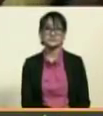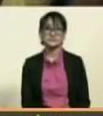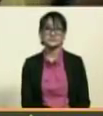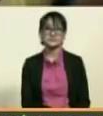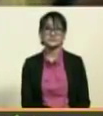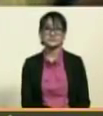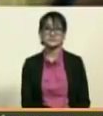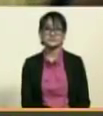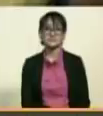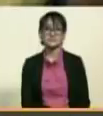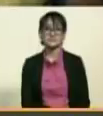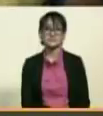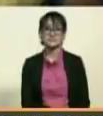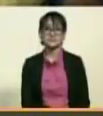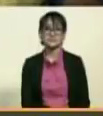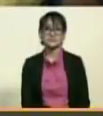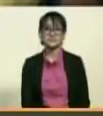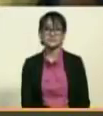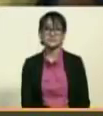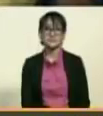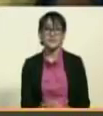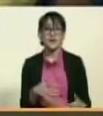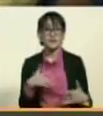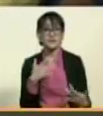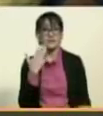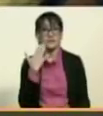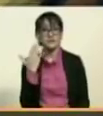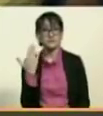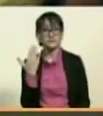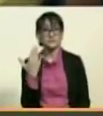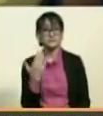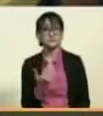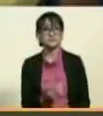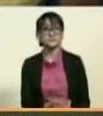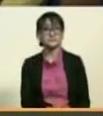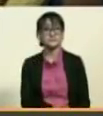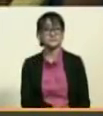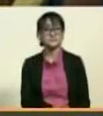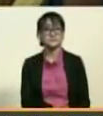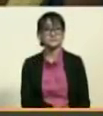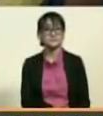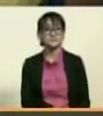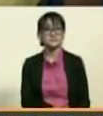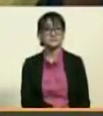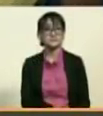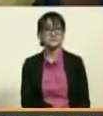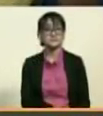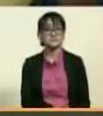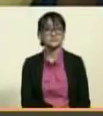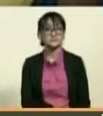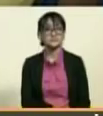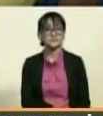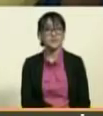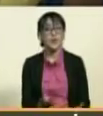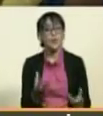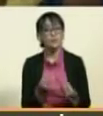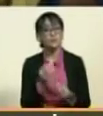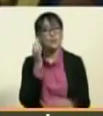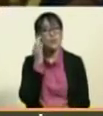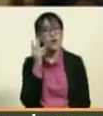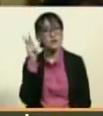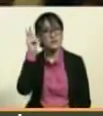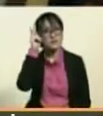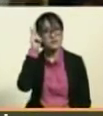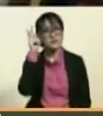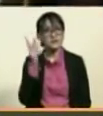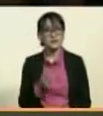continuamos apreciando esta actividad que comparte el candidato presidencial con estas jóvenes indígenas que, como ya